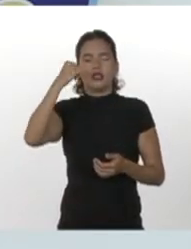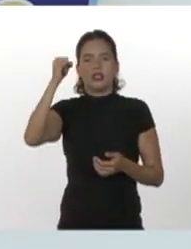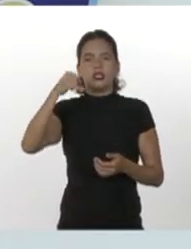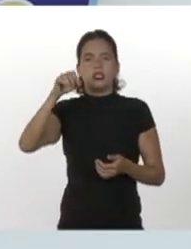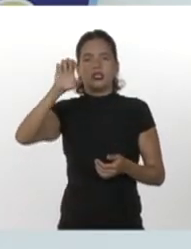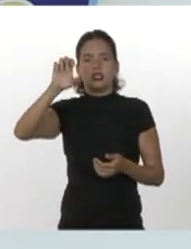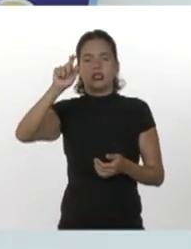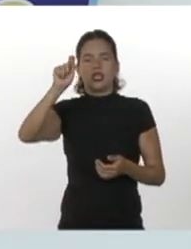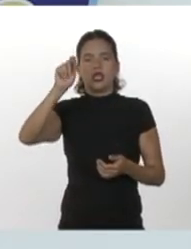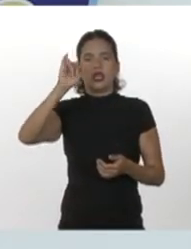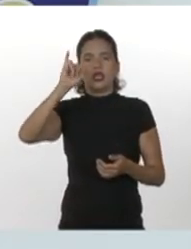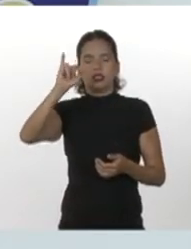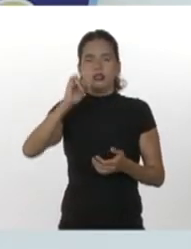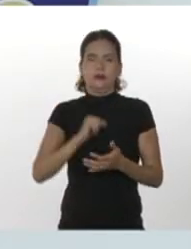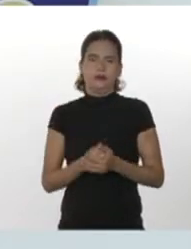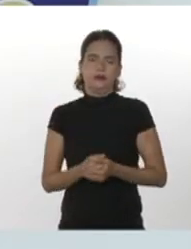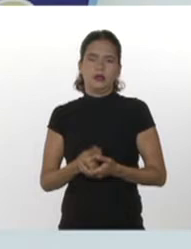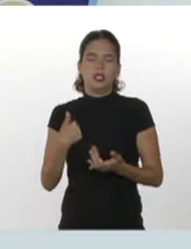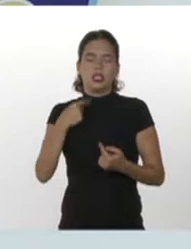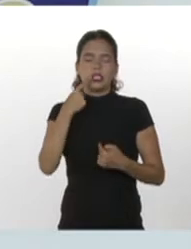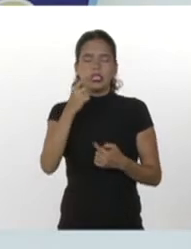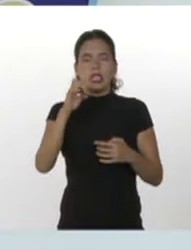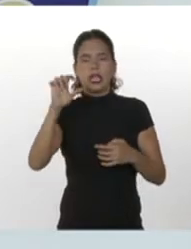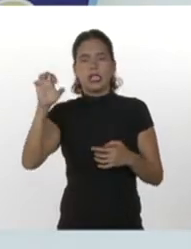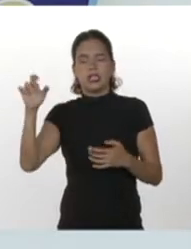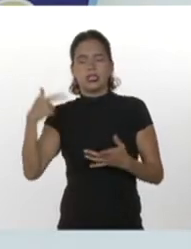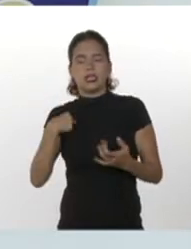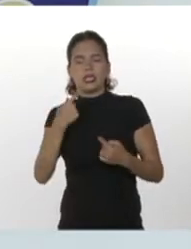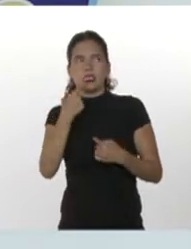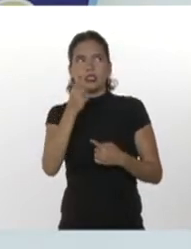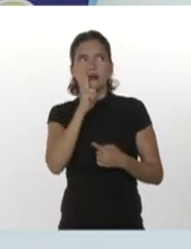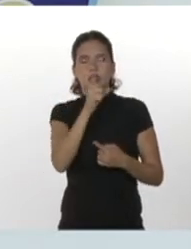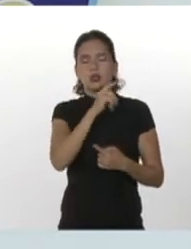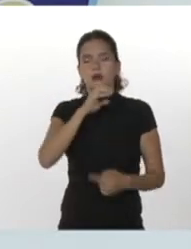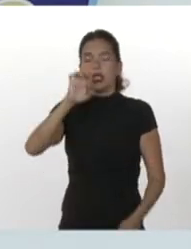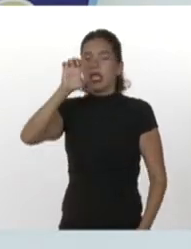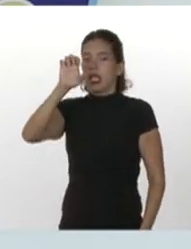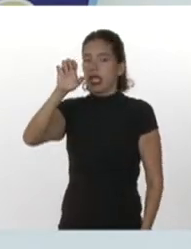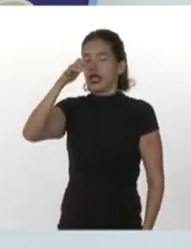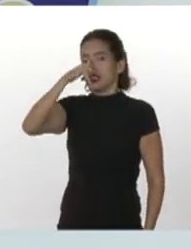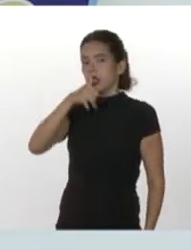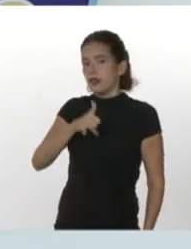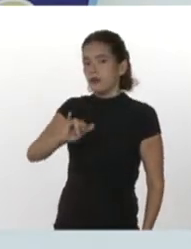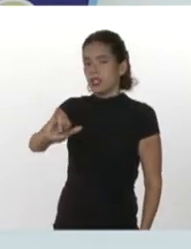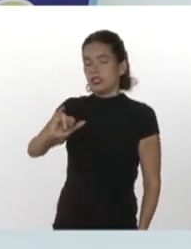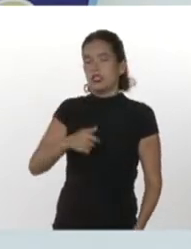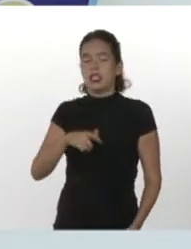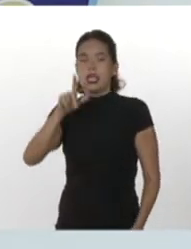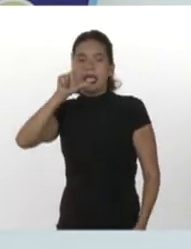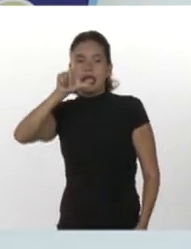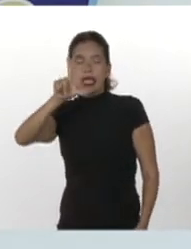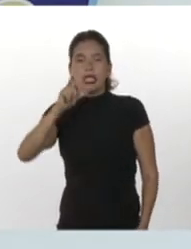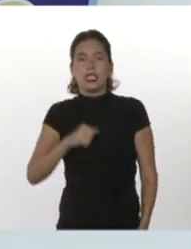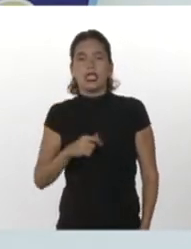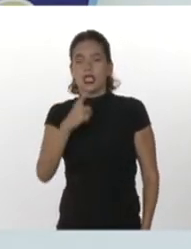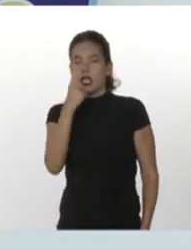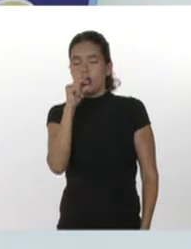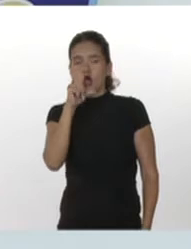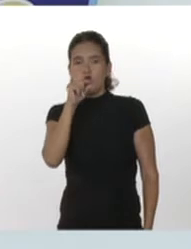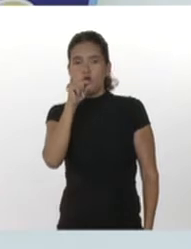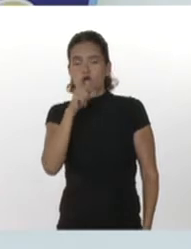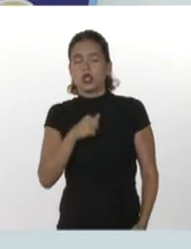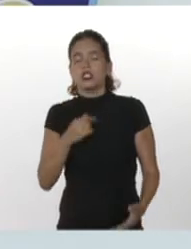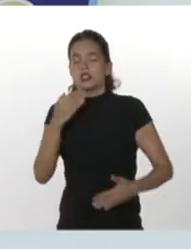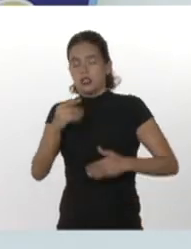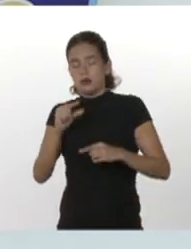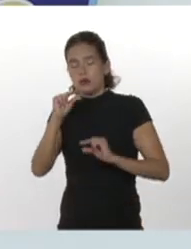a decir las letras que constituyen mi nombre, la letra E de elefante, la letra L de loro, y así voy a